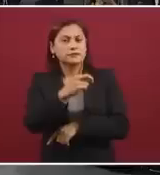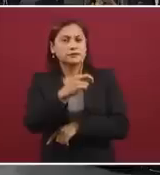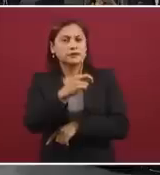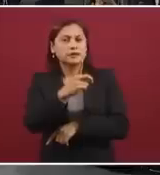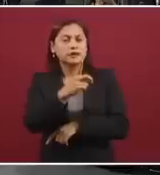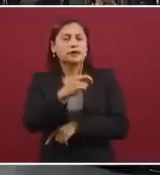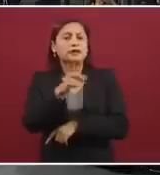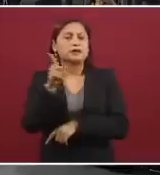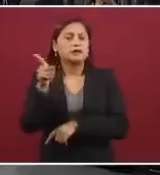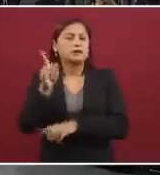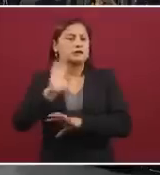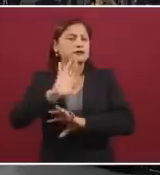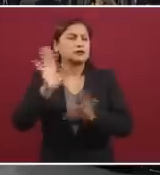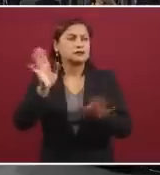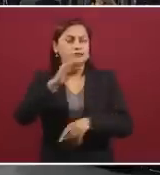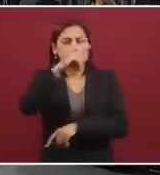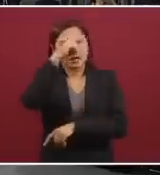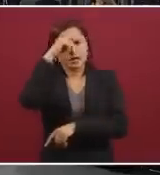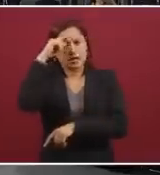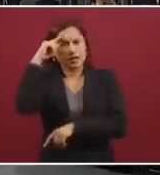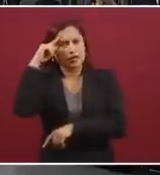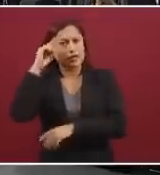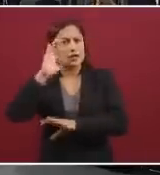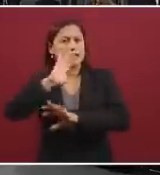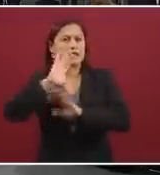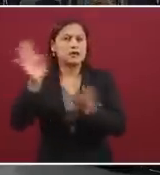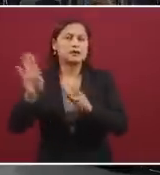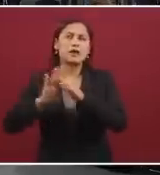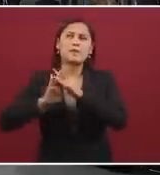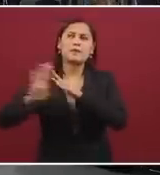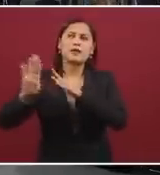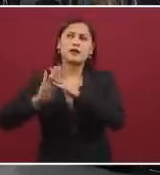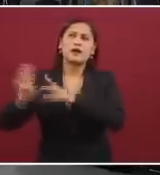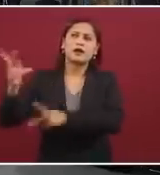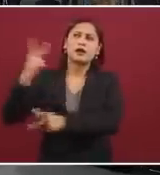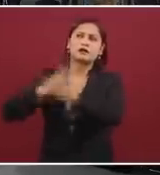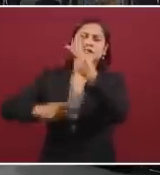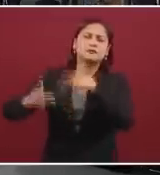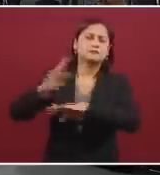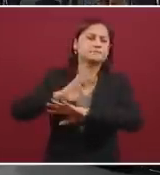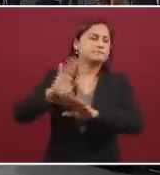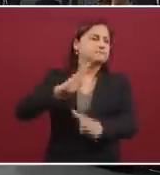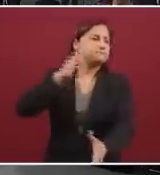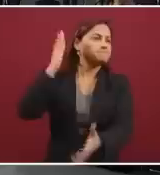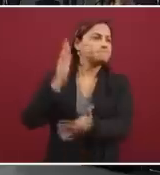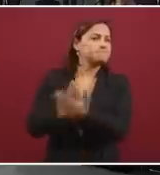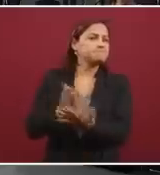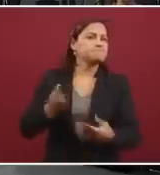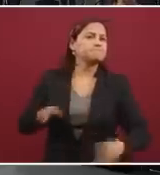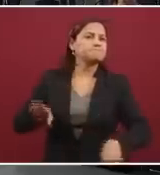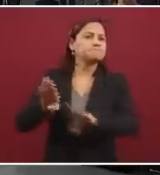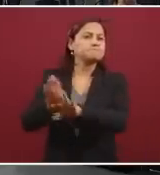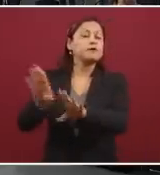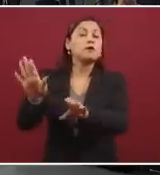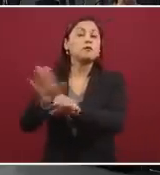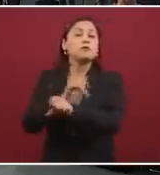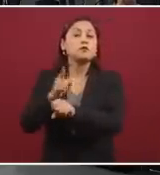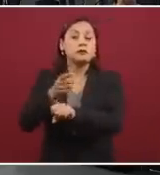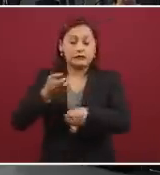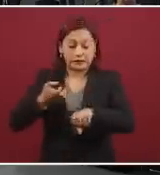dispuestos a que lleguen ahí las caravanas de emigrantes porque no cuentan no cuentan con la infraestructura